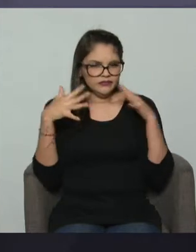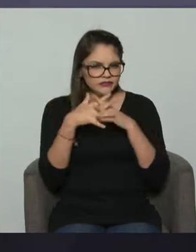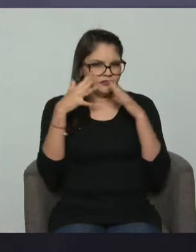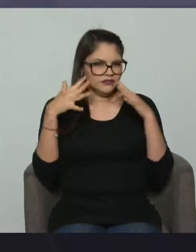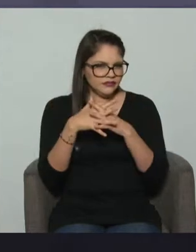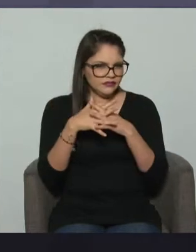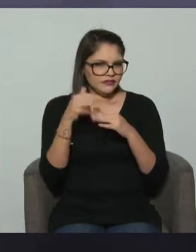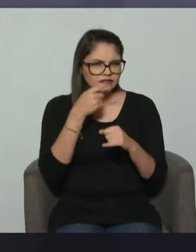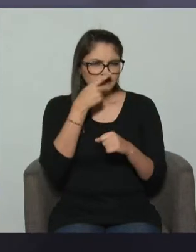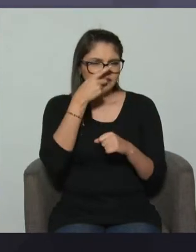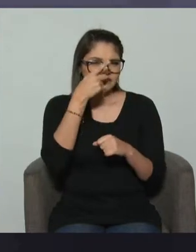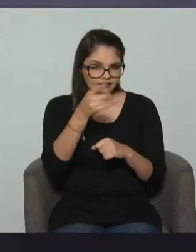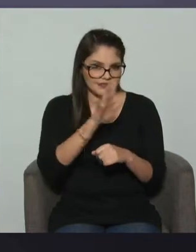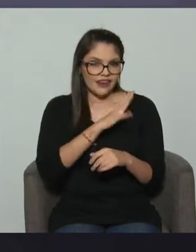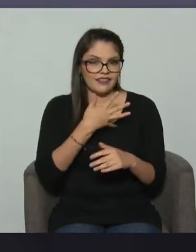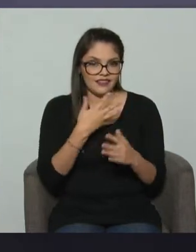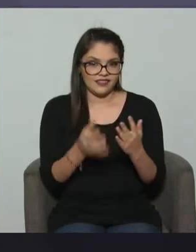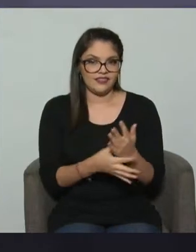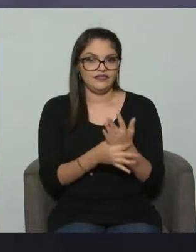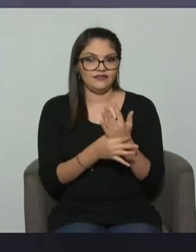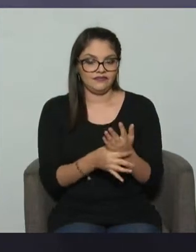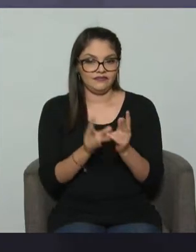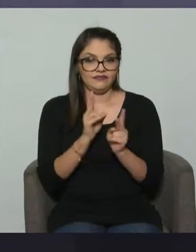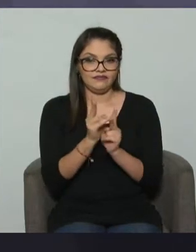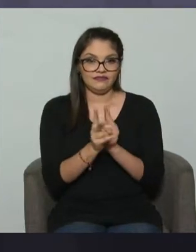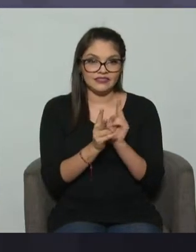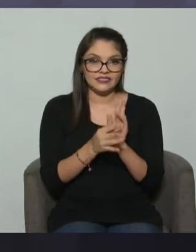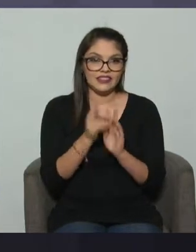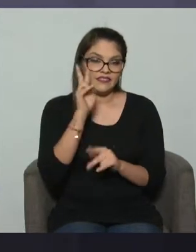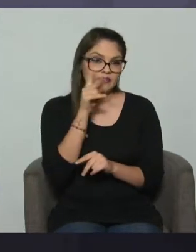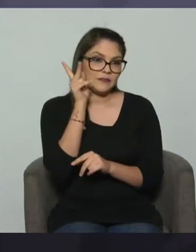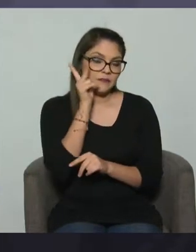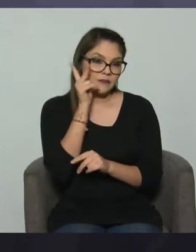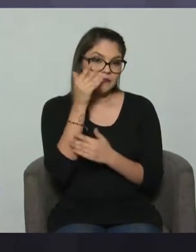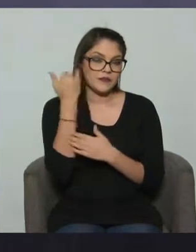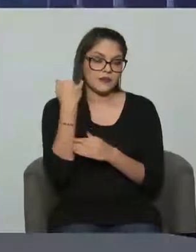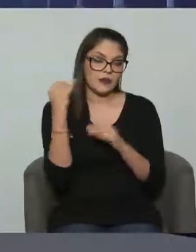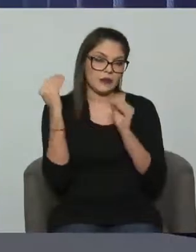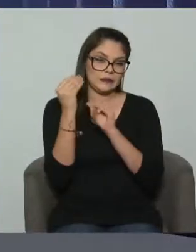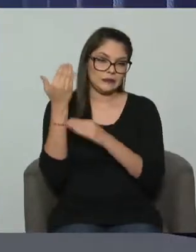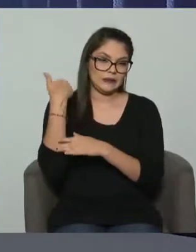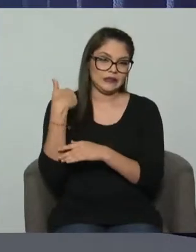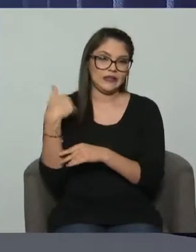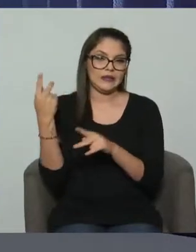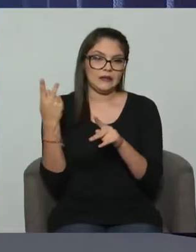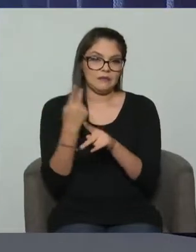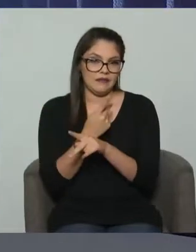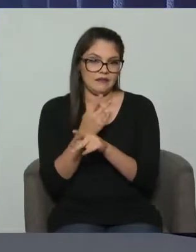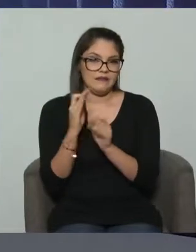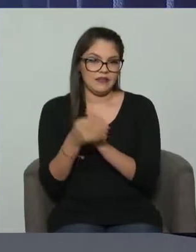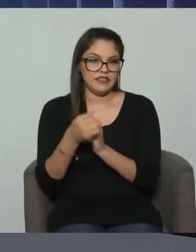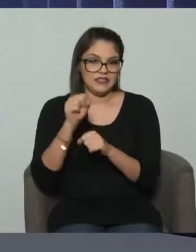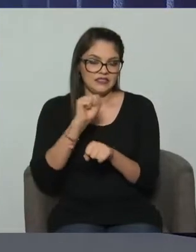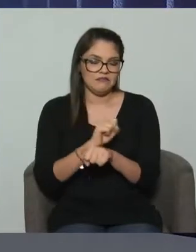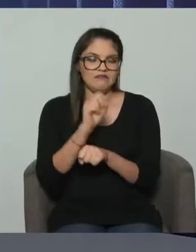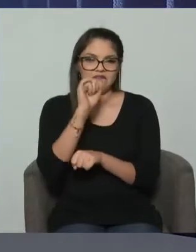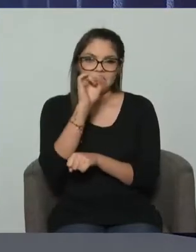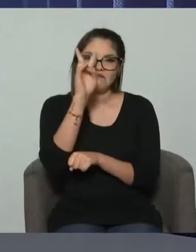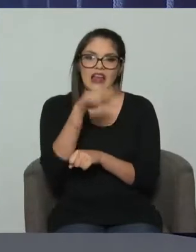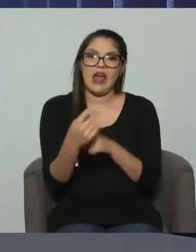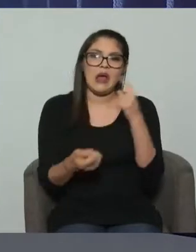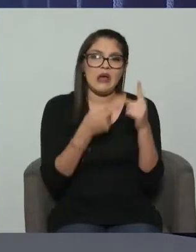la declaró y hay video y todo. Inclusive el debate este fin de semana fue precisamente ese, que pues unos